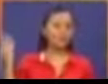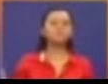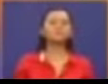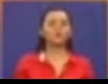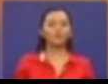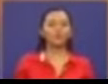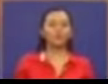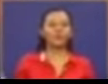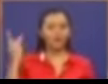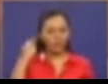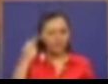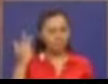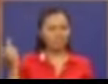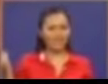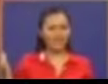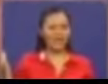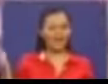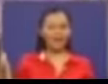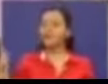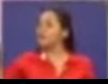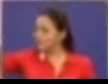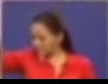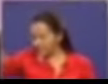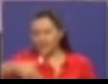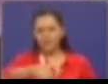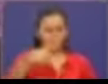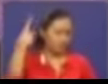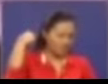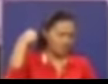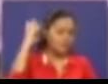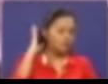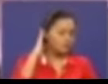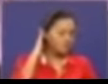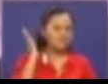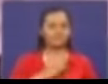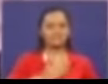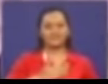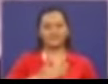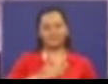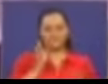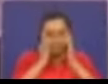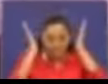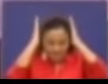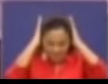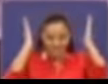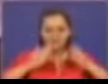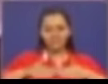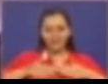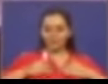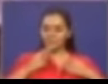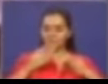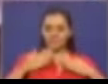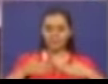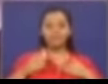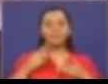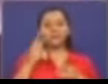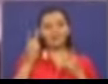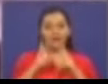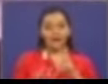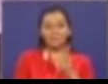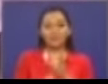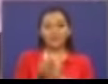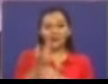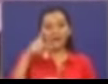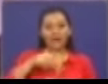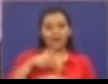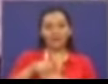del barrio? ¿Hay un peluquero presente por aquí, por favor? El estilo. Ah, ok. También estamos creando con esto, compañero presidente,